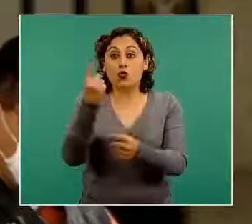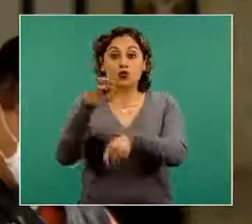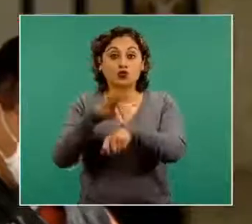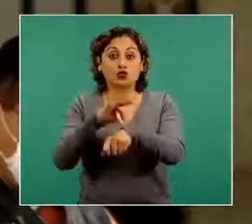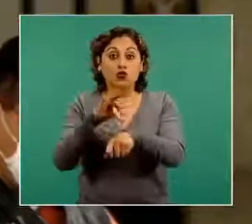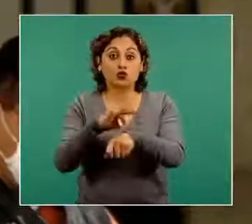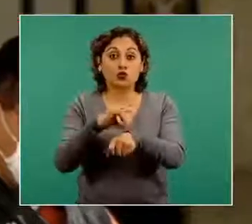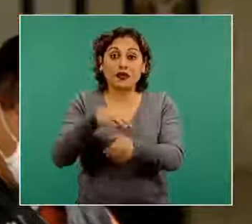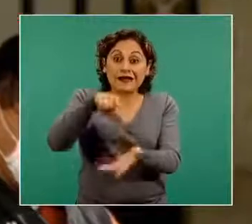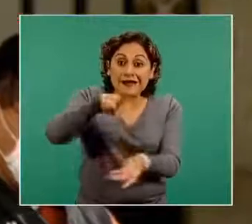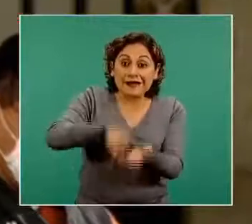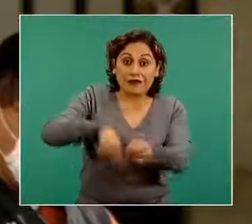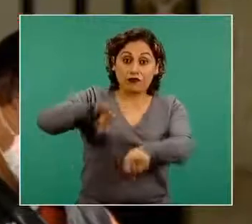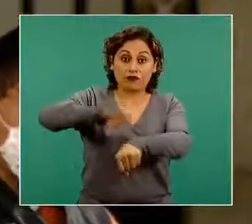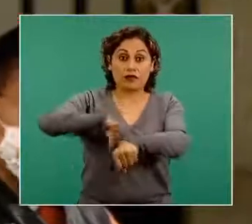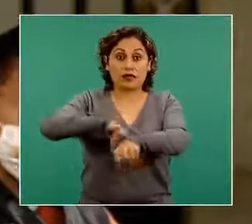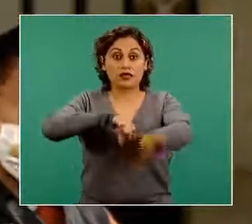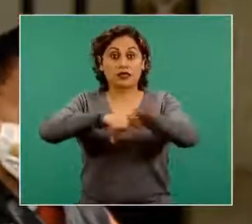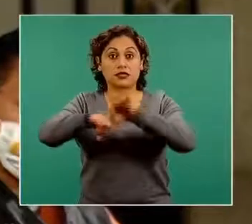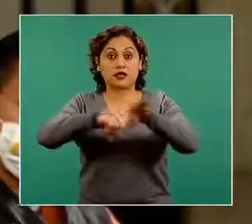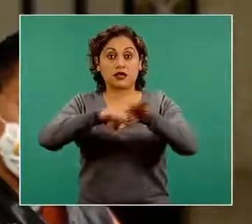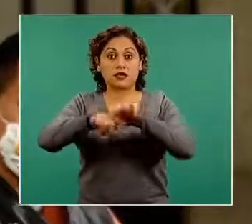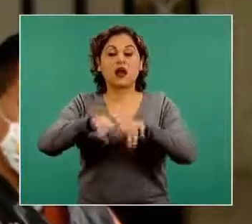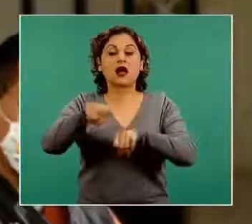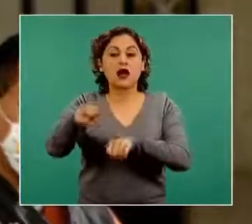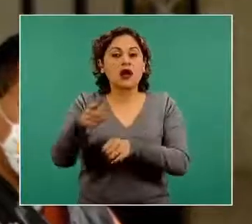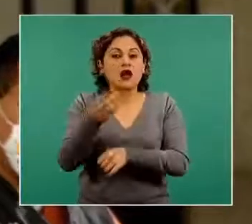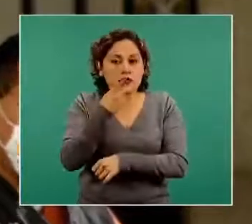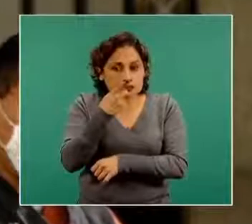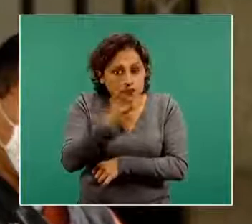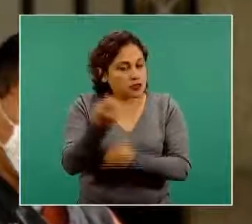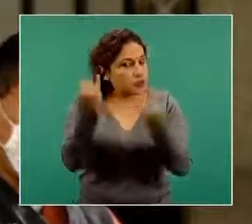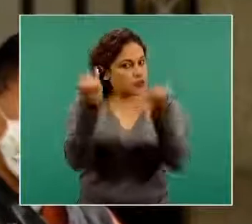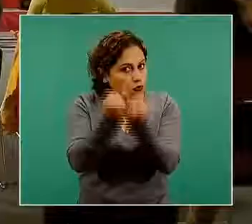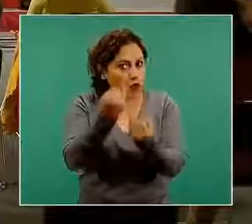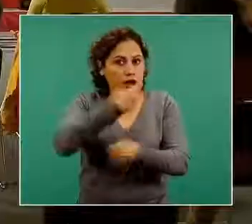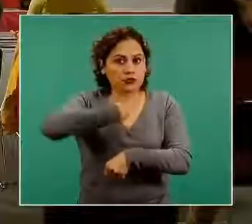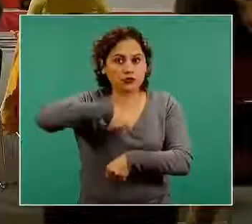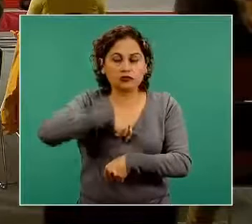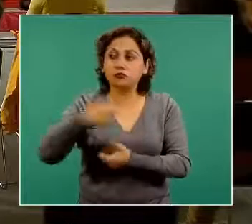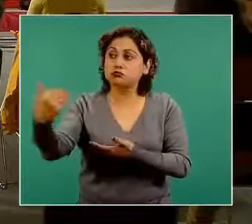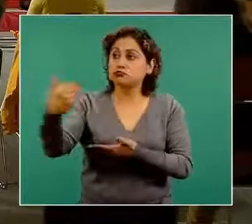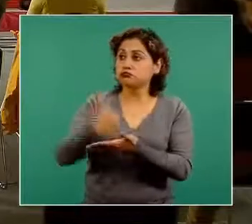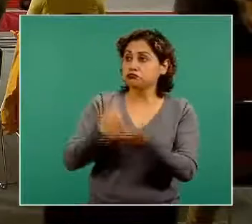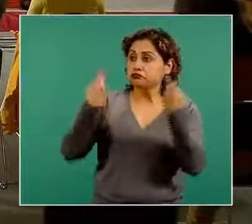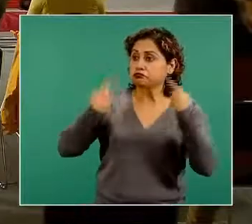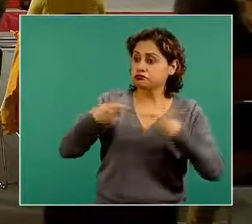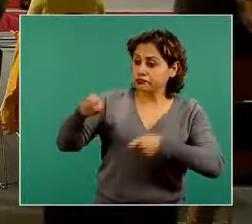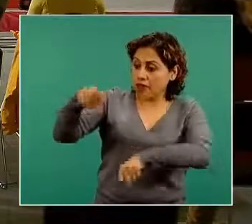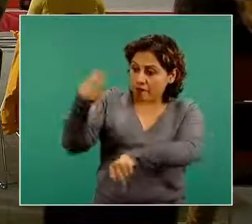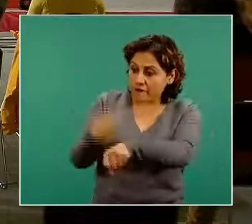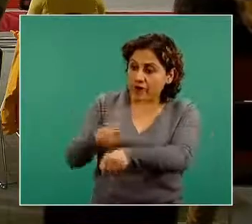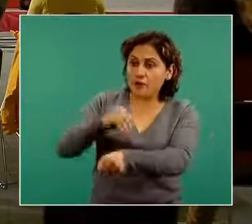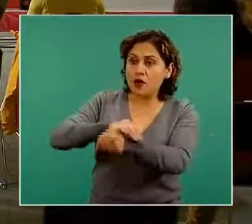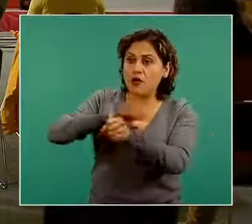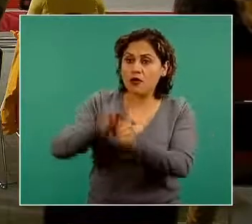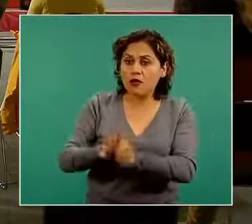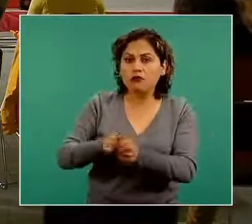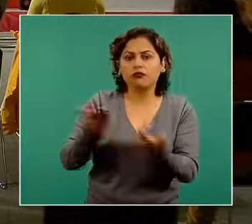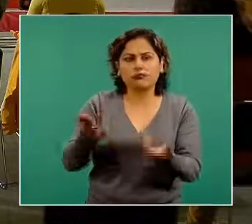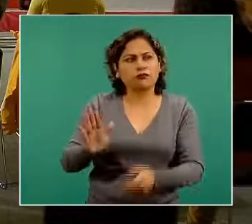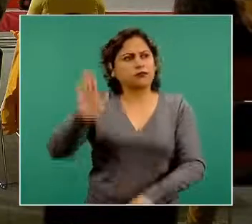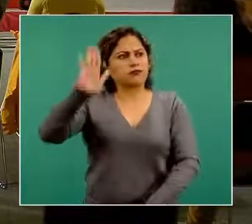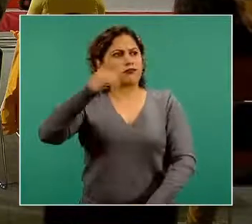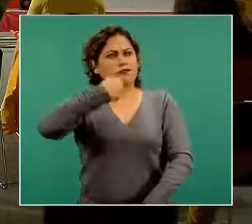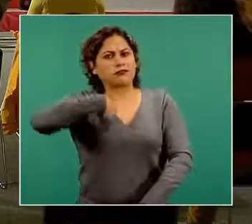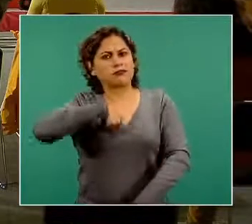nosotros también vemos a mucha gente con COVID, a pacientes, no sé si nos han también contemplado a nosotros también para esta vacunación. O